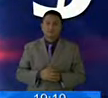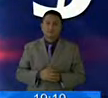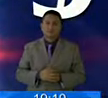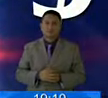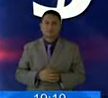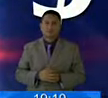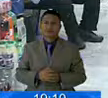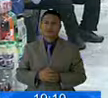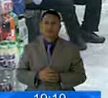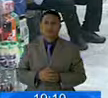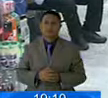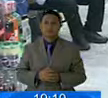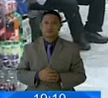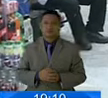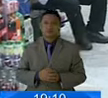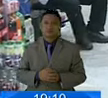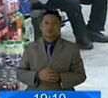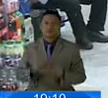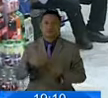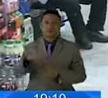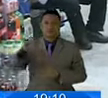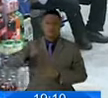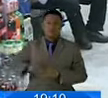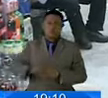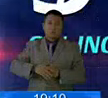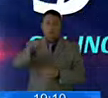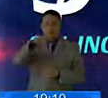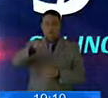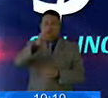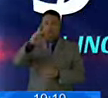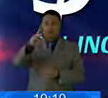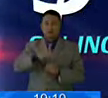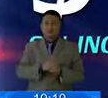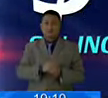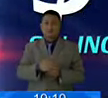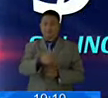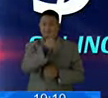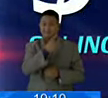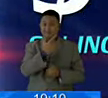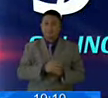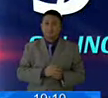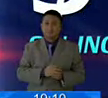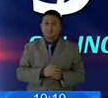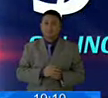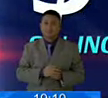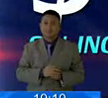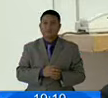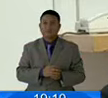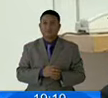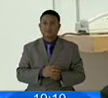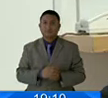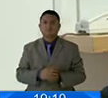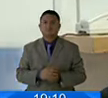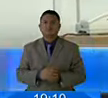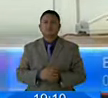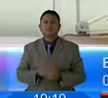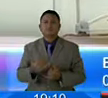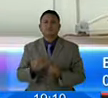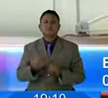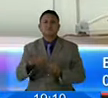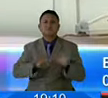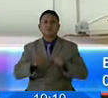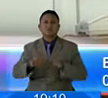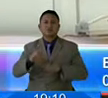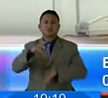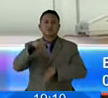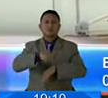$708.52, mientras que el ingreso familiar mensual con el 1,6 perceptores fue de $700, sin incluir fondos de reserva. Y estamos hablando de una